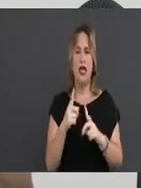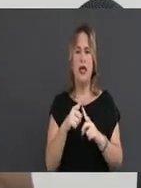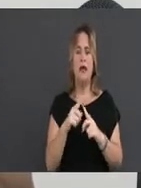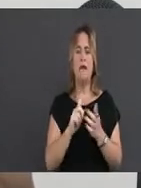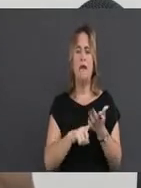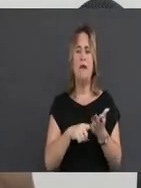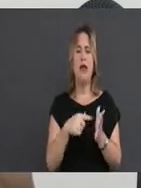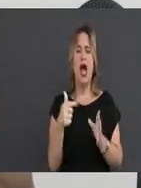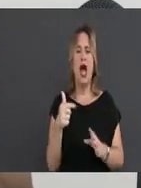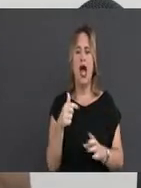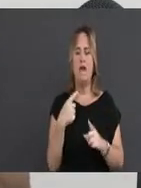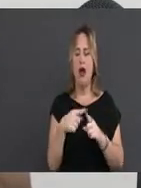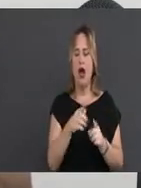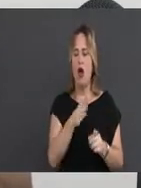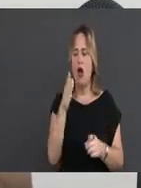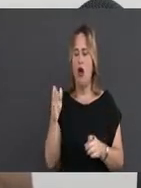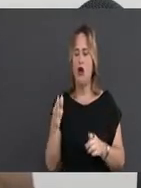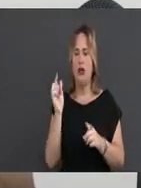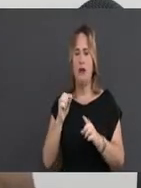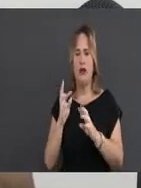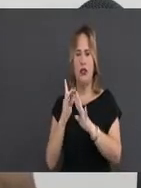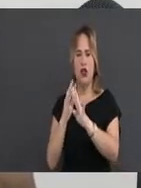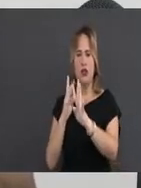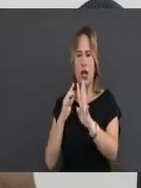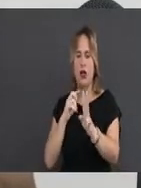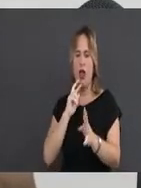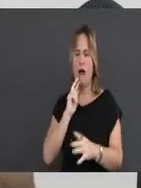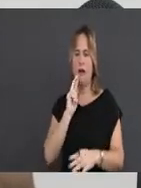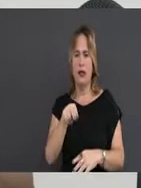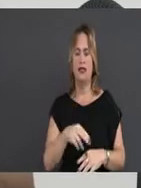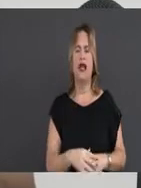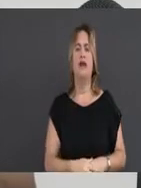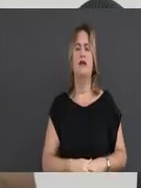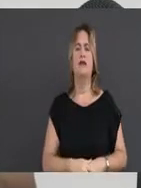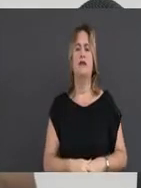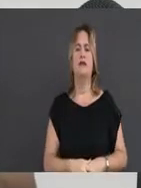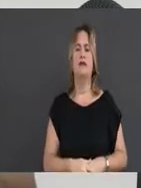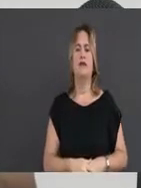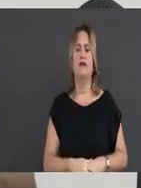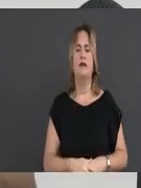Y otra cola para el resto de los clientes y mensajeros.